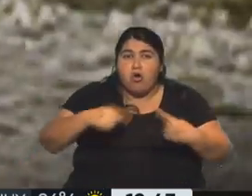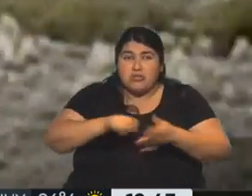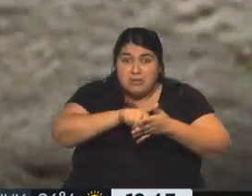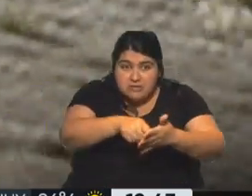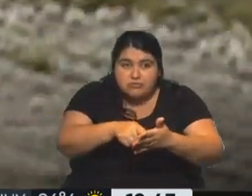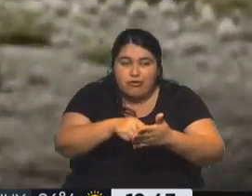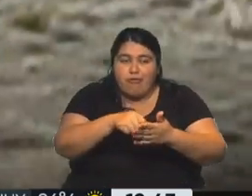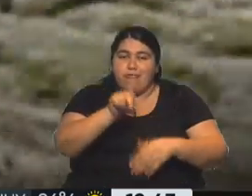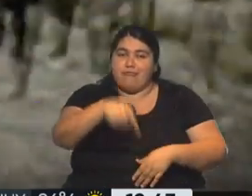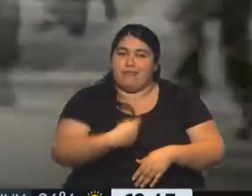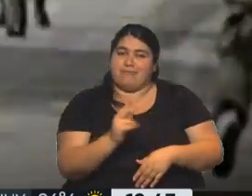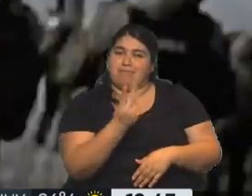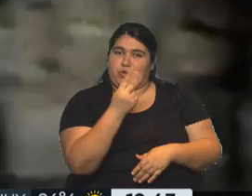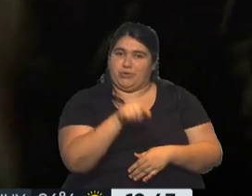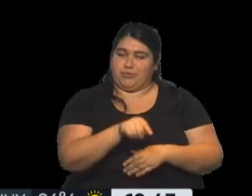de delitos.